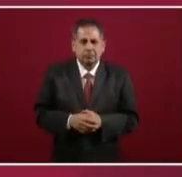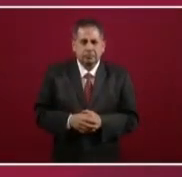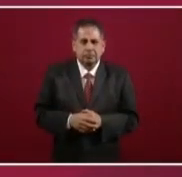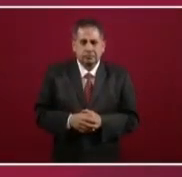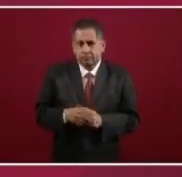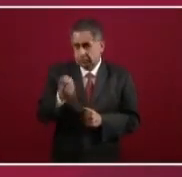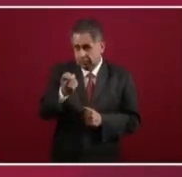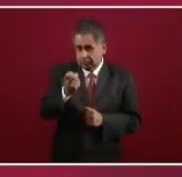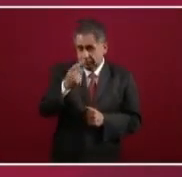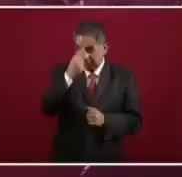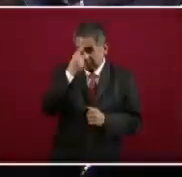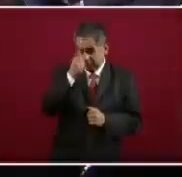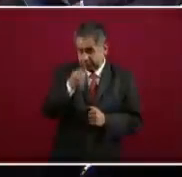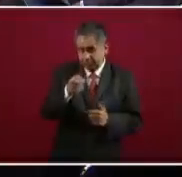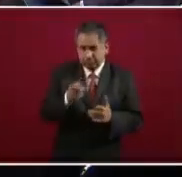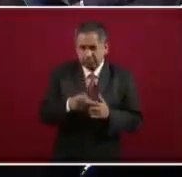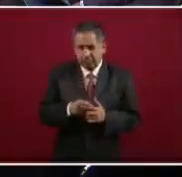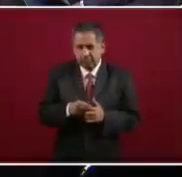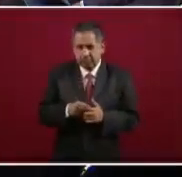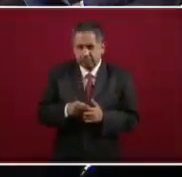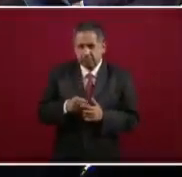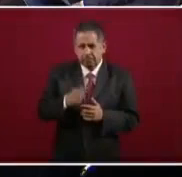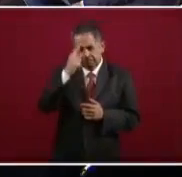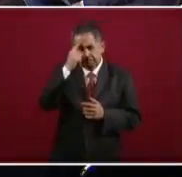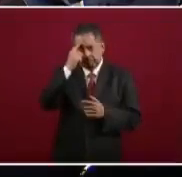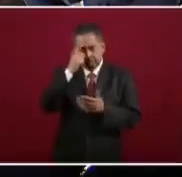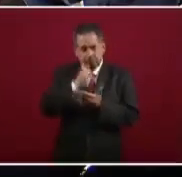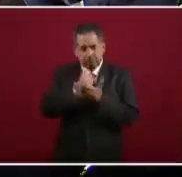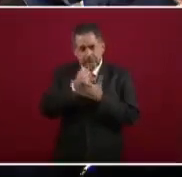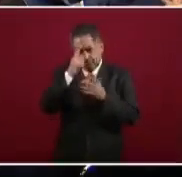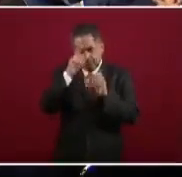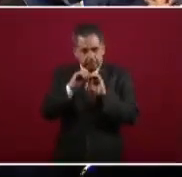eso ayuda mucho